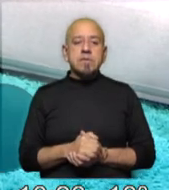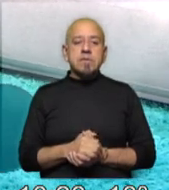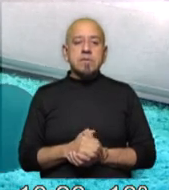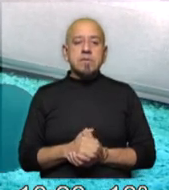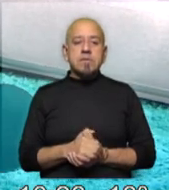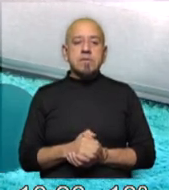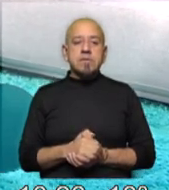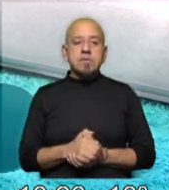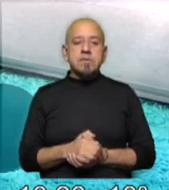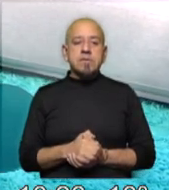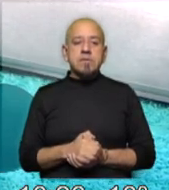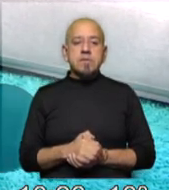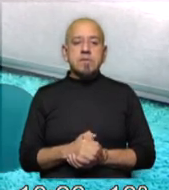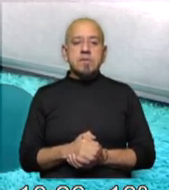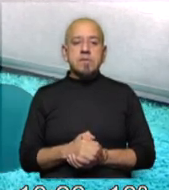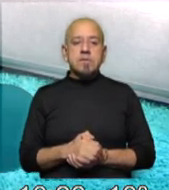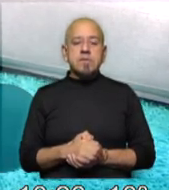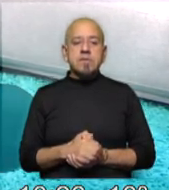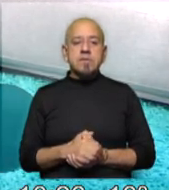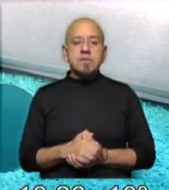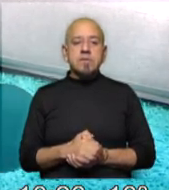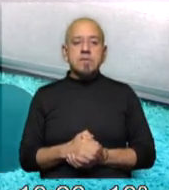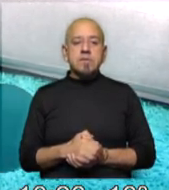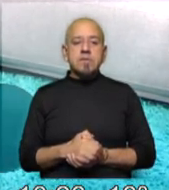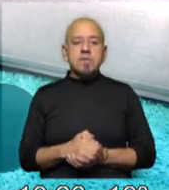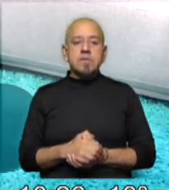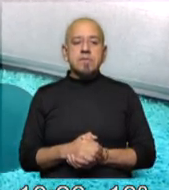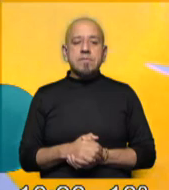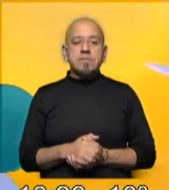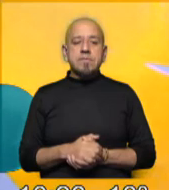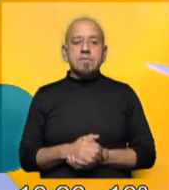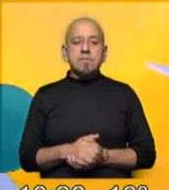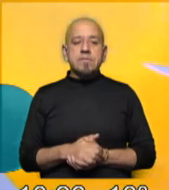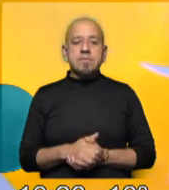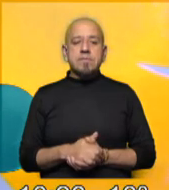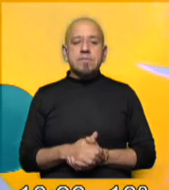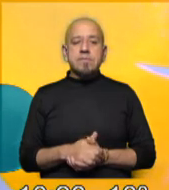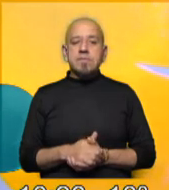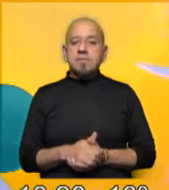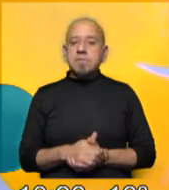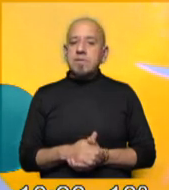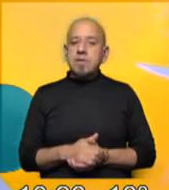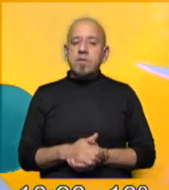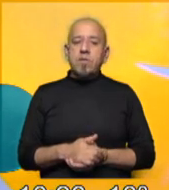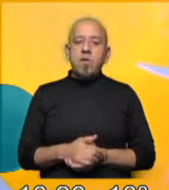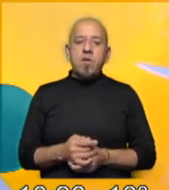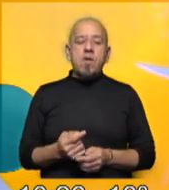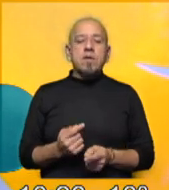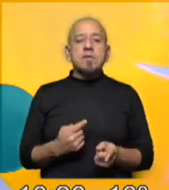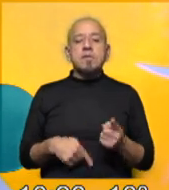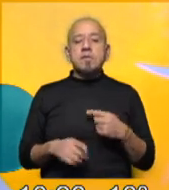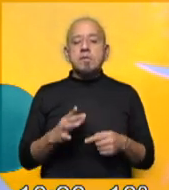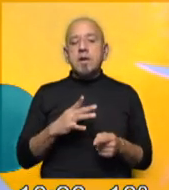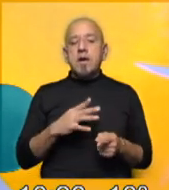varias capas narrativas. Nosotros eso lo diríamos de una forma tan exótica. Diríamos, hay un quilombo que vas para atrás y para adelante y cambias